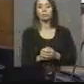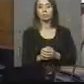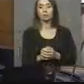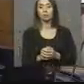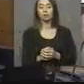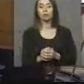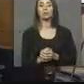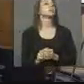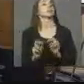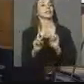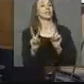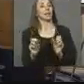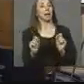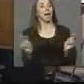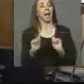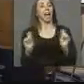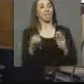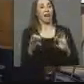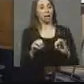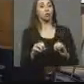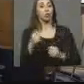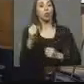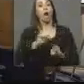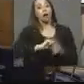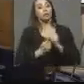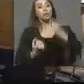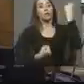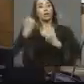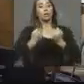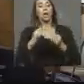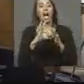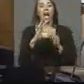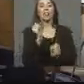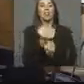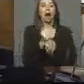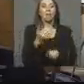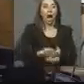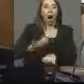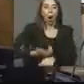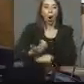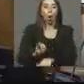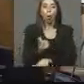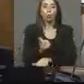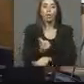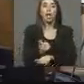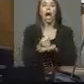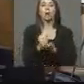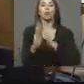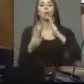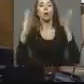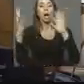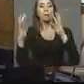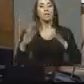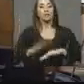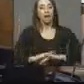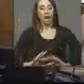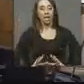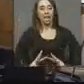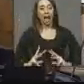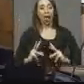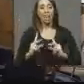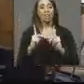El tema de la basura es una industria que da trabajo y genera utilidades ayudando al medio ambiente. Y el tema de la calefacción es